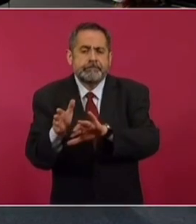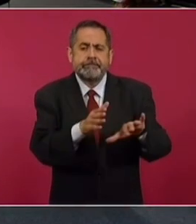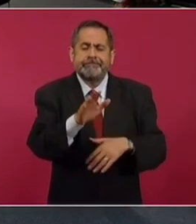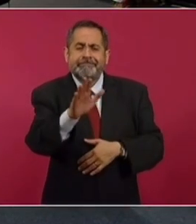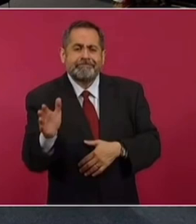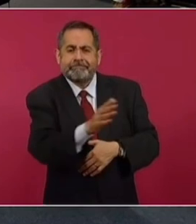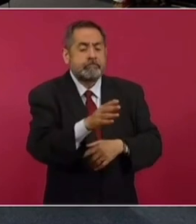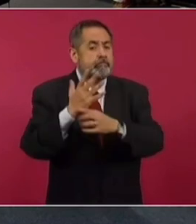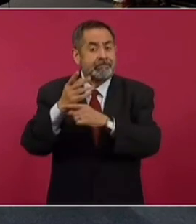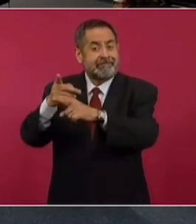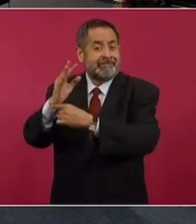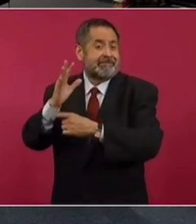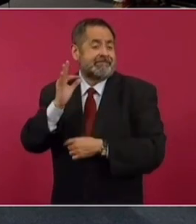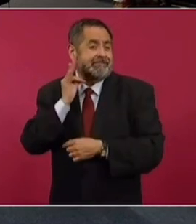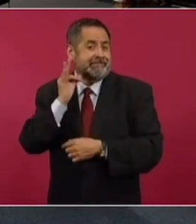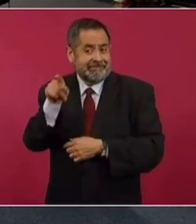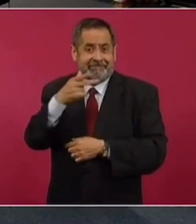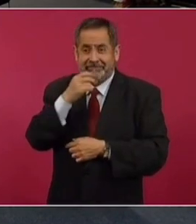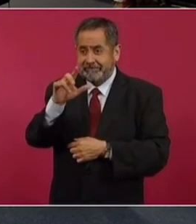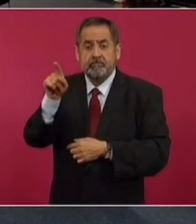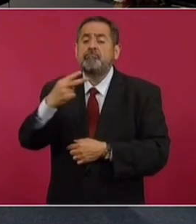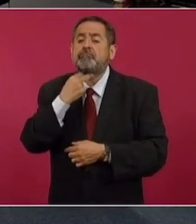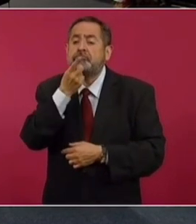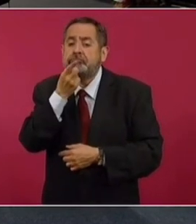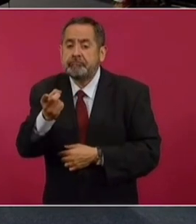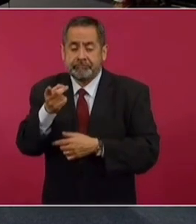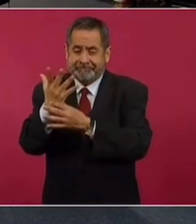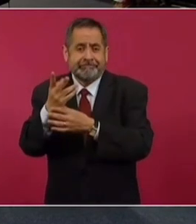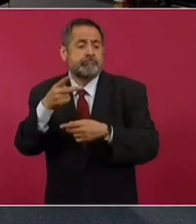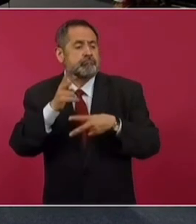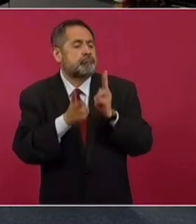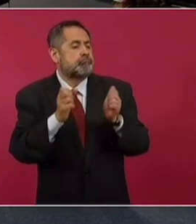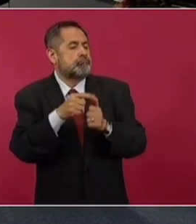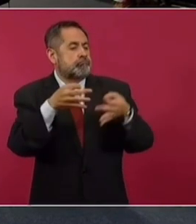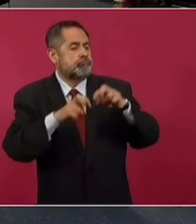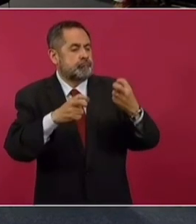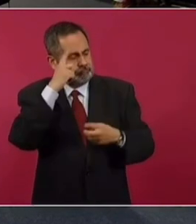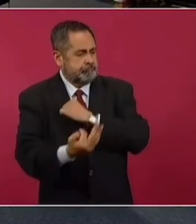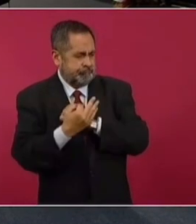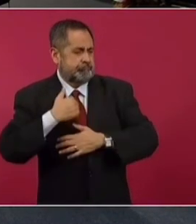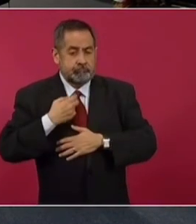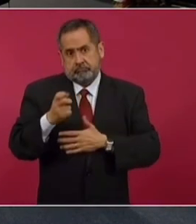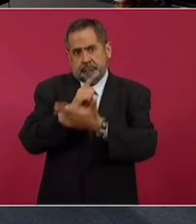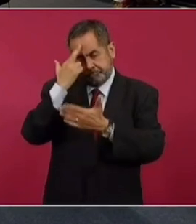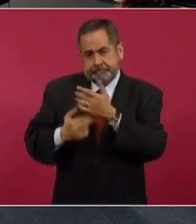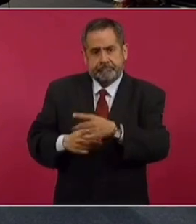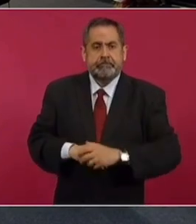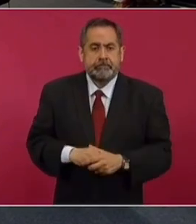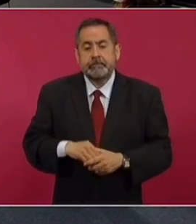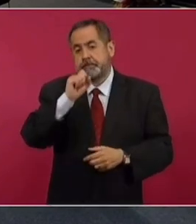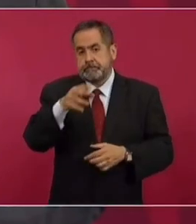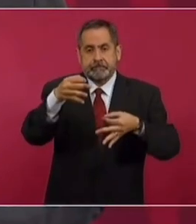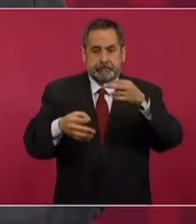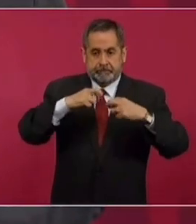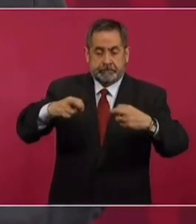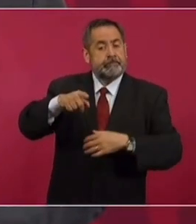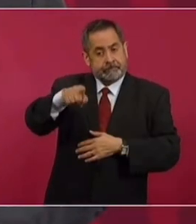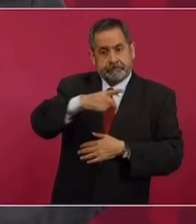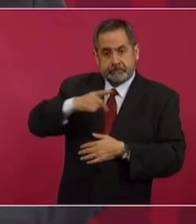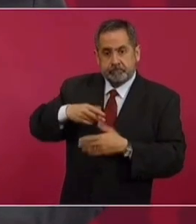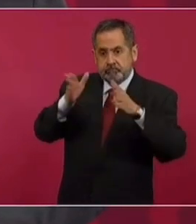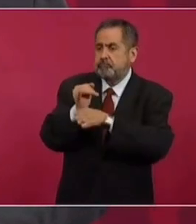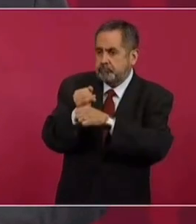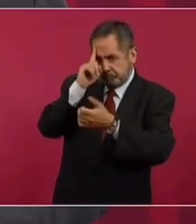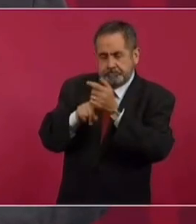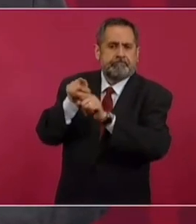parte en la que el propio fiscal en las versiones de los audios dice que habla con los ministros para que se incline la balanza de un lado. Ese es un tercer tema. Pues entonces los propios ministros deben